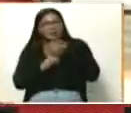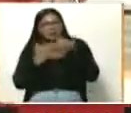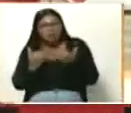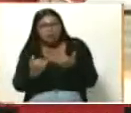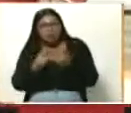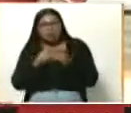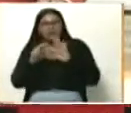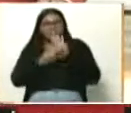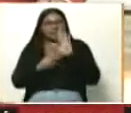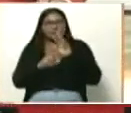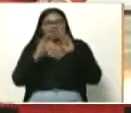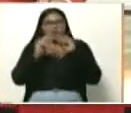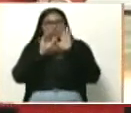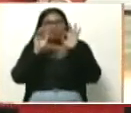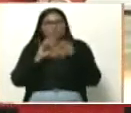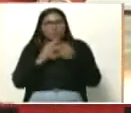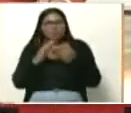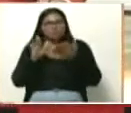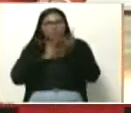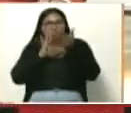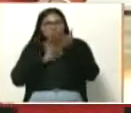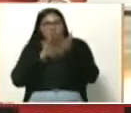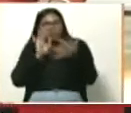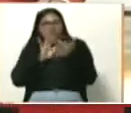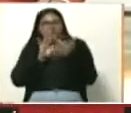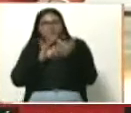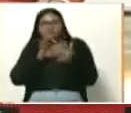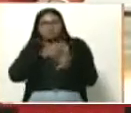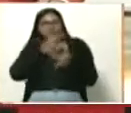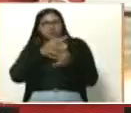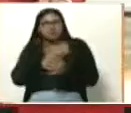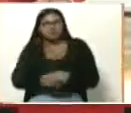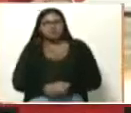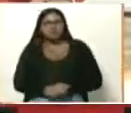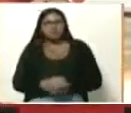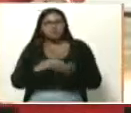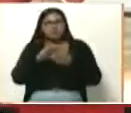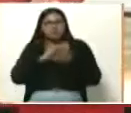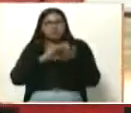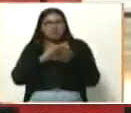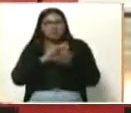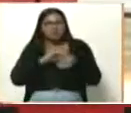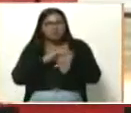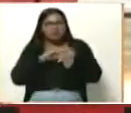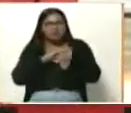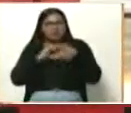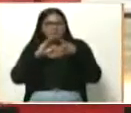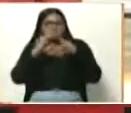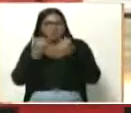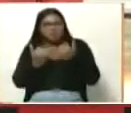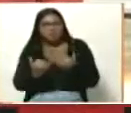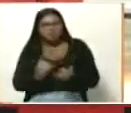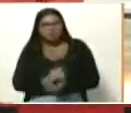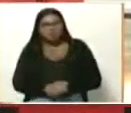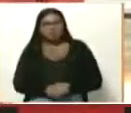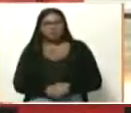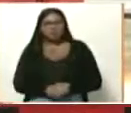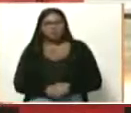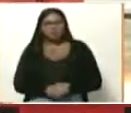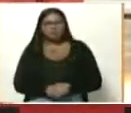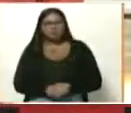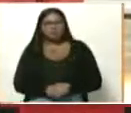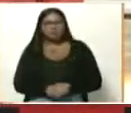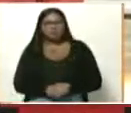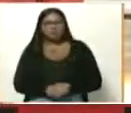están en las páginas web y en las redes sociales del Ministerio de la Cultura y pueden ver en detalle, incluso hay varias nominaciones. Hay para